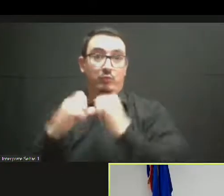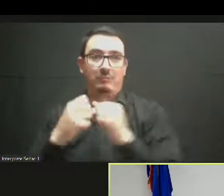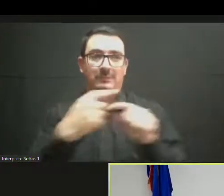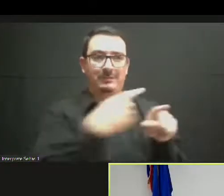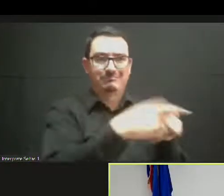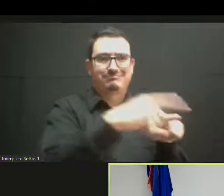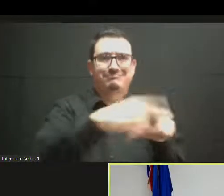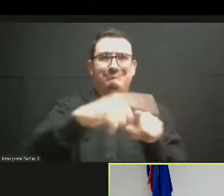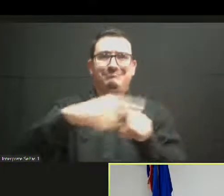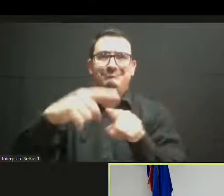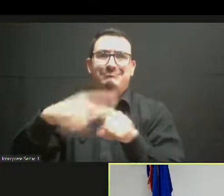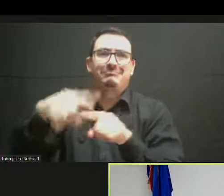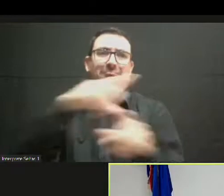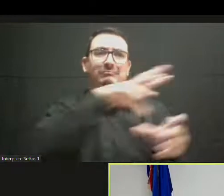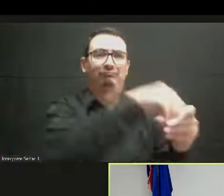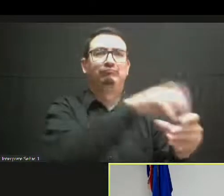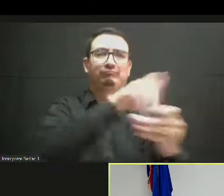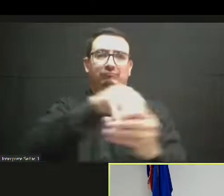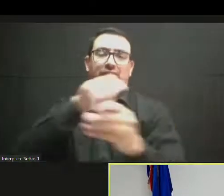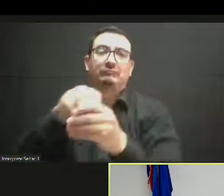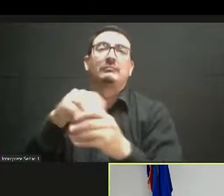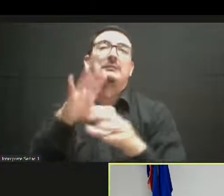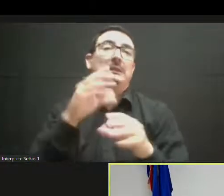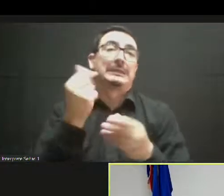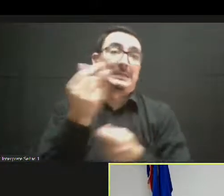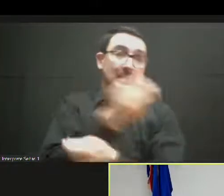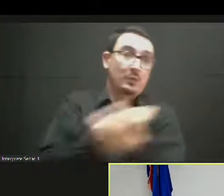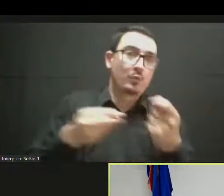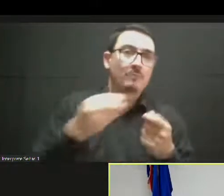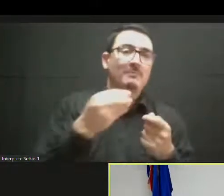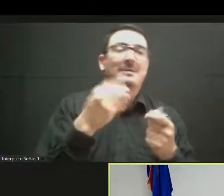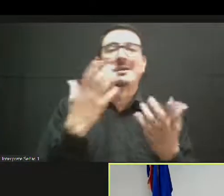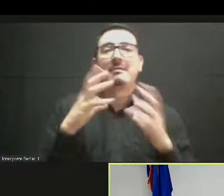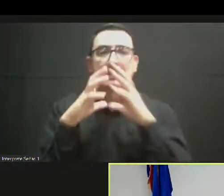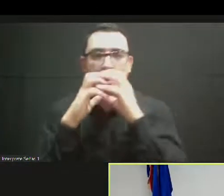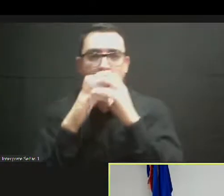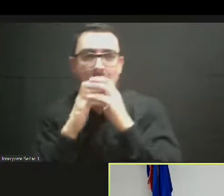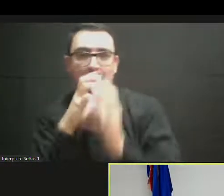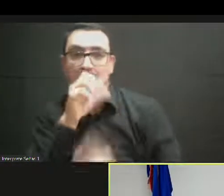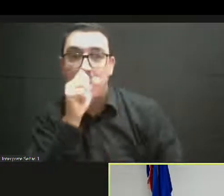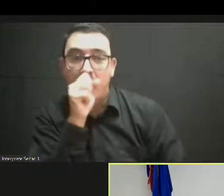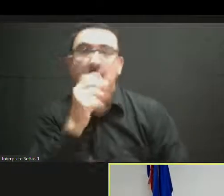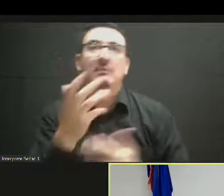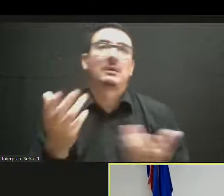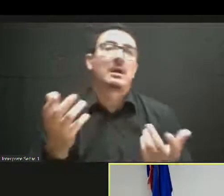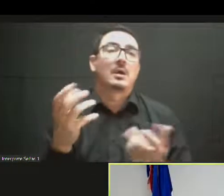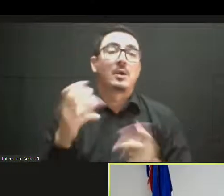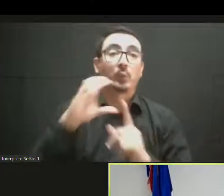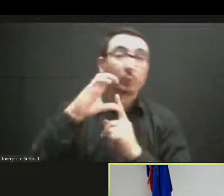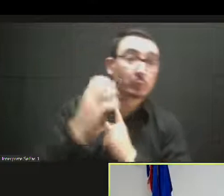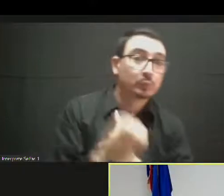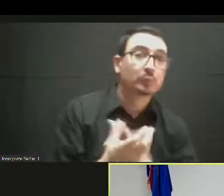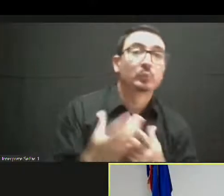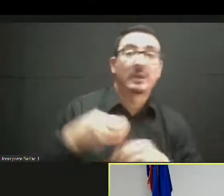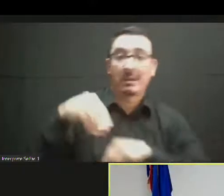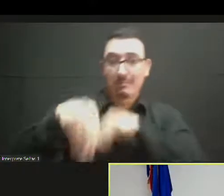como economía naranja, que ahí incluimos las industrias creativas y culturales, tanto los sectores y